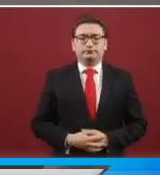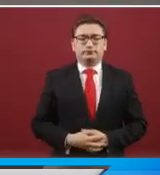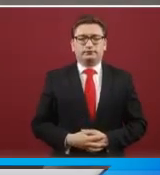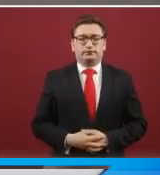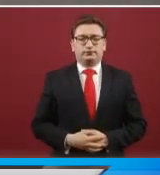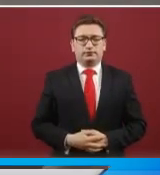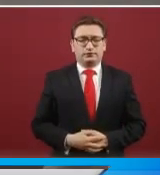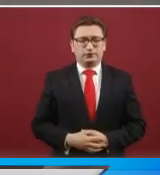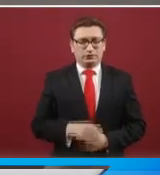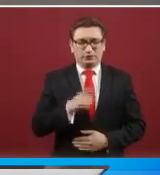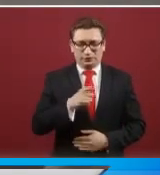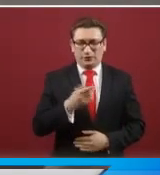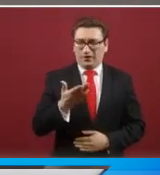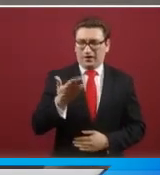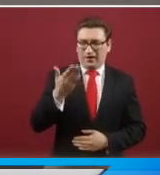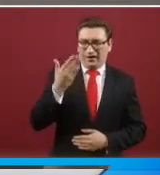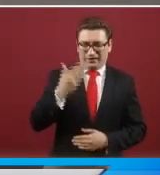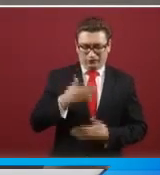económico. Plan liberal